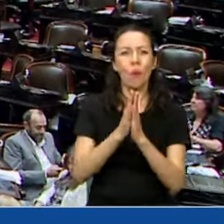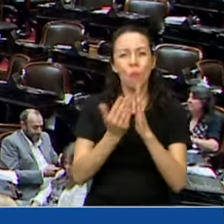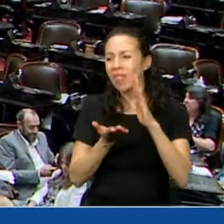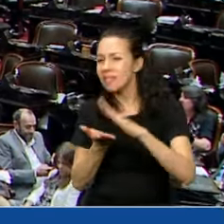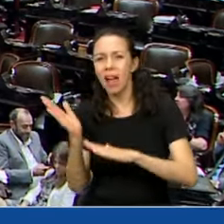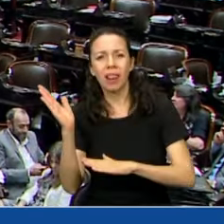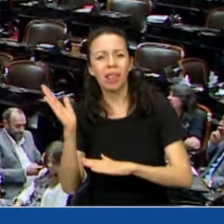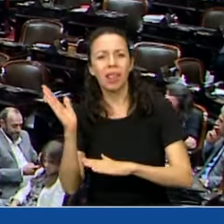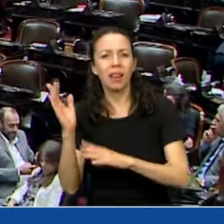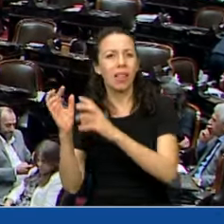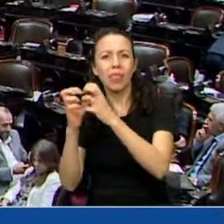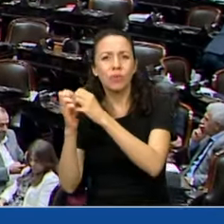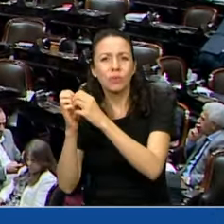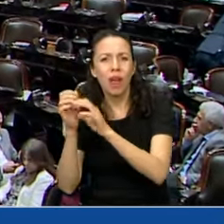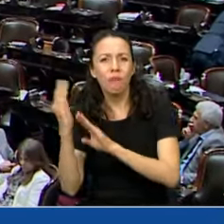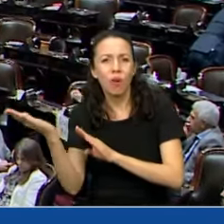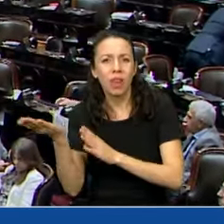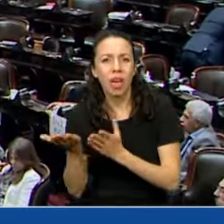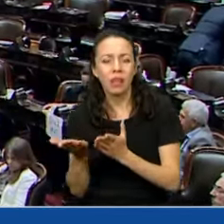salir discutir